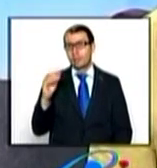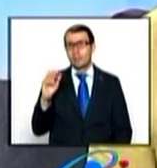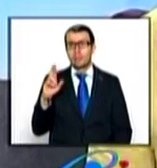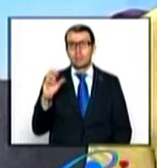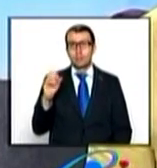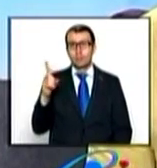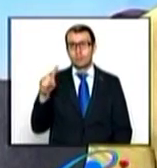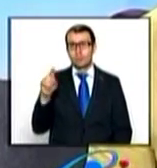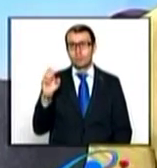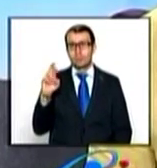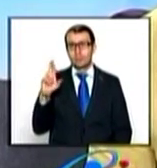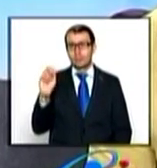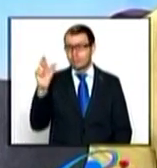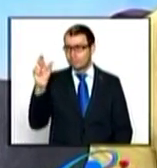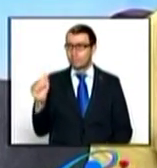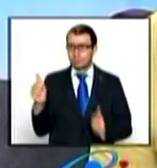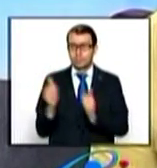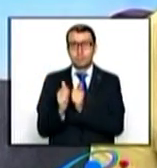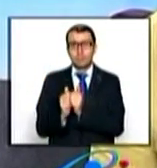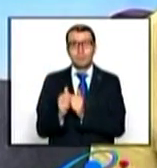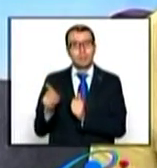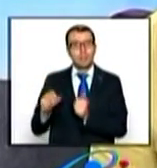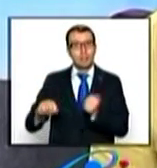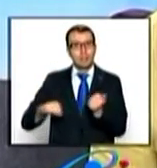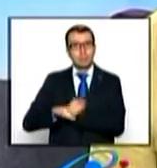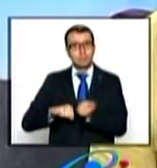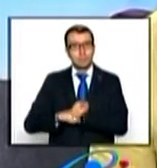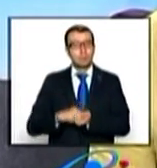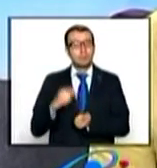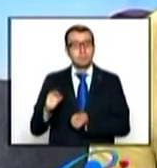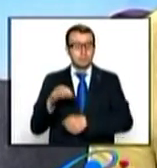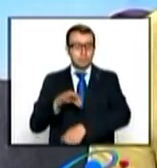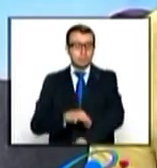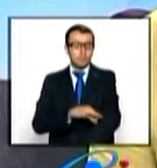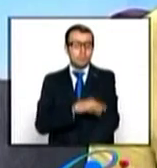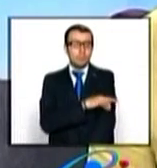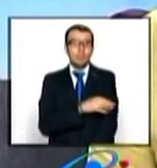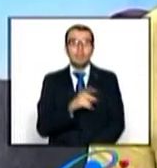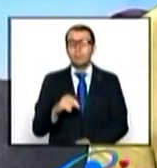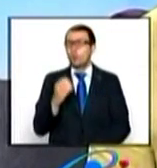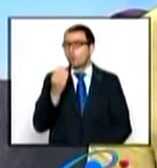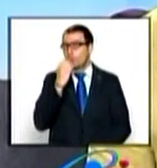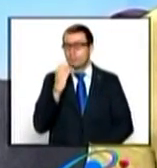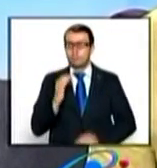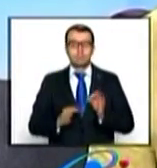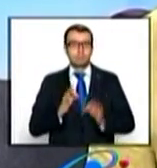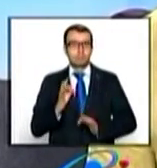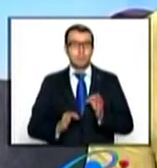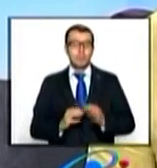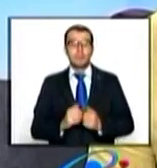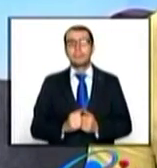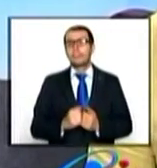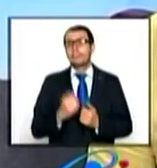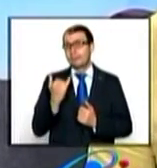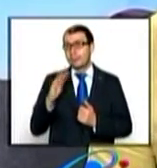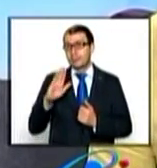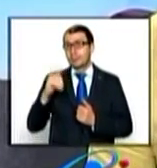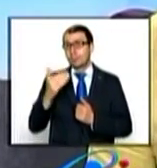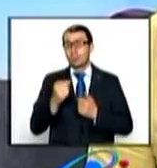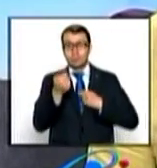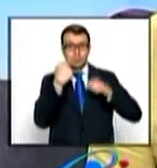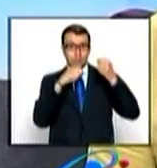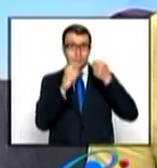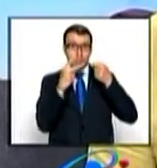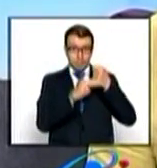equipo médico y quien hace el apoyo en esa consulta con terapia neural y nutrición. Todo esto después de nuestra píldora optimismo y corte